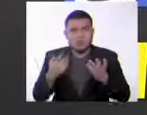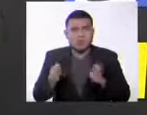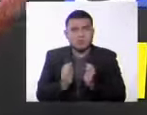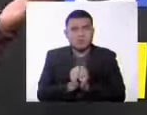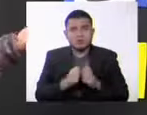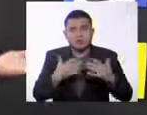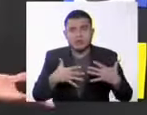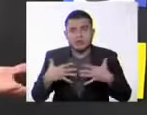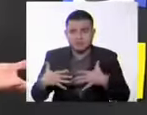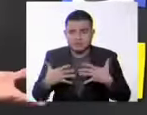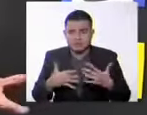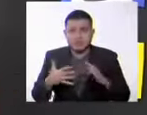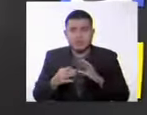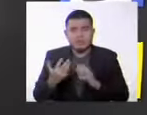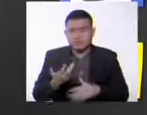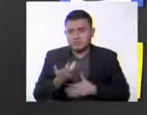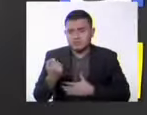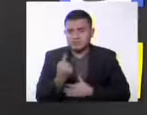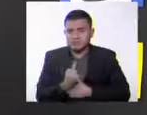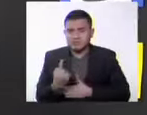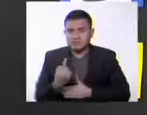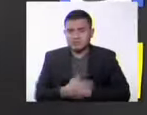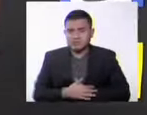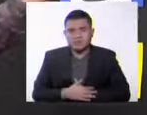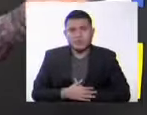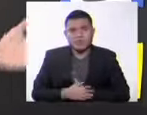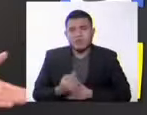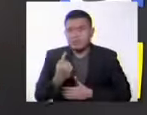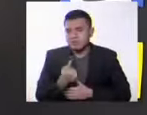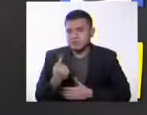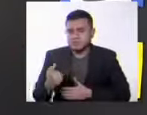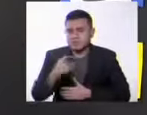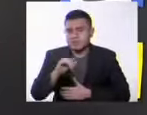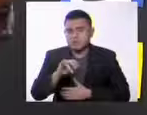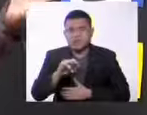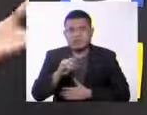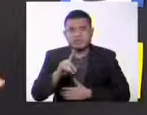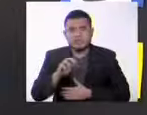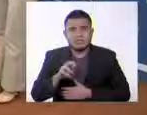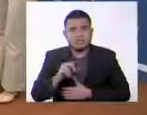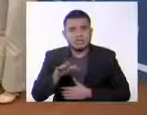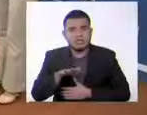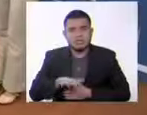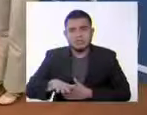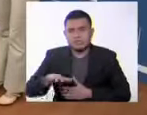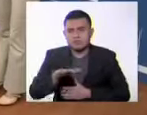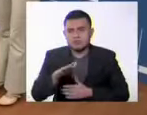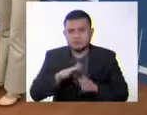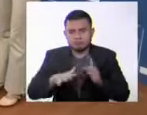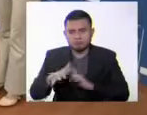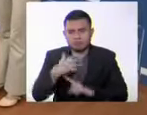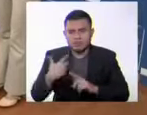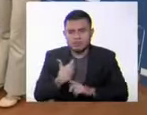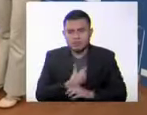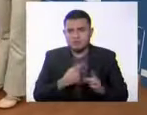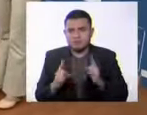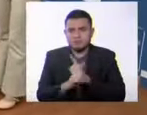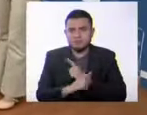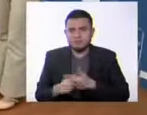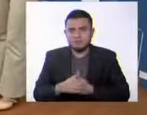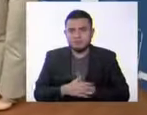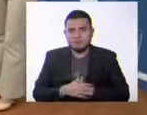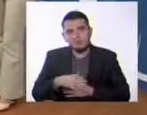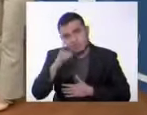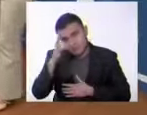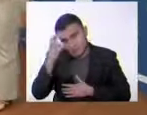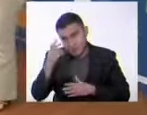acción de las personas. Cómo las personas inciden en el territorio, en lo que les rodea. Y se transforma. Es decir, de que en un